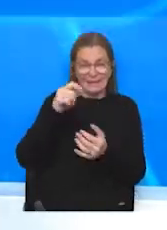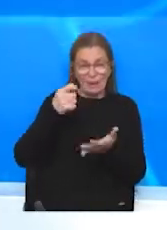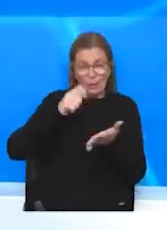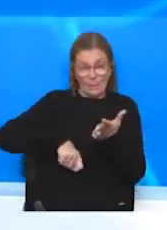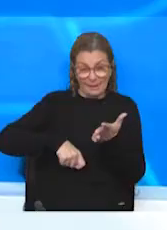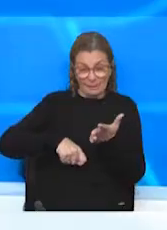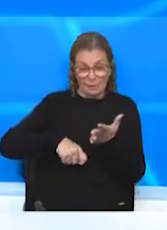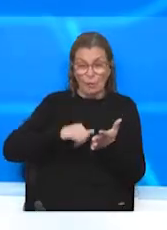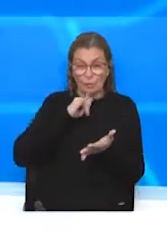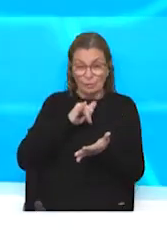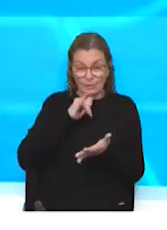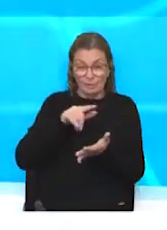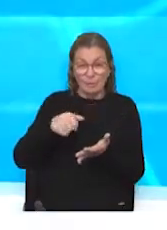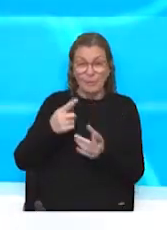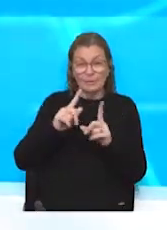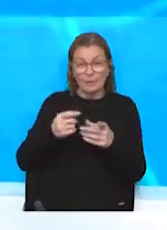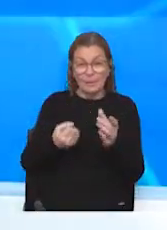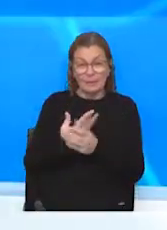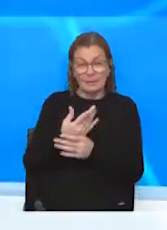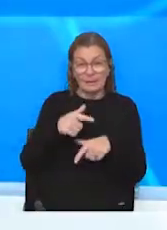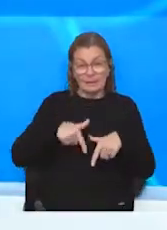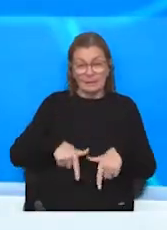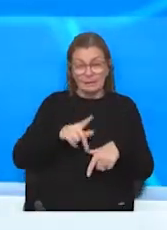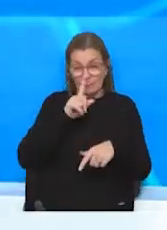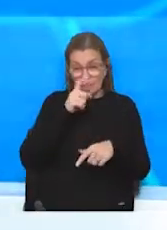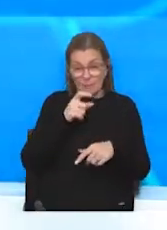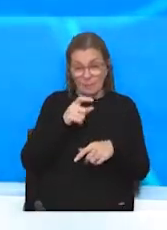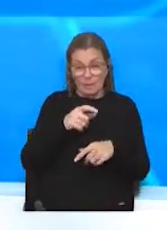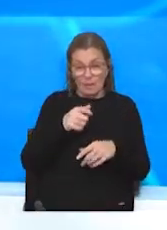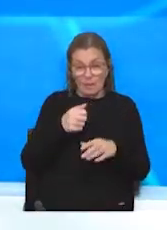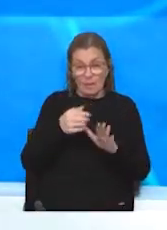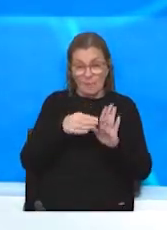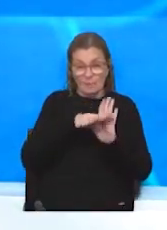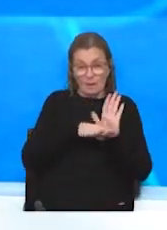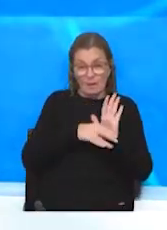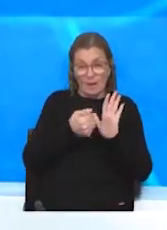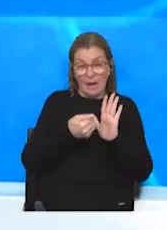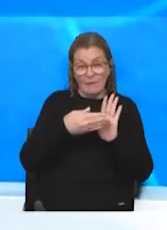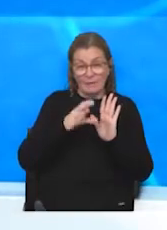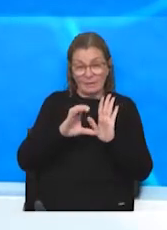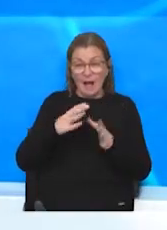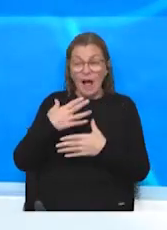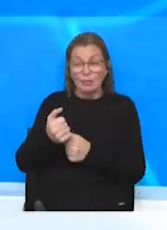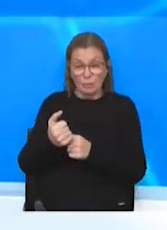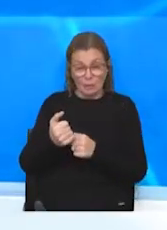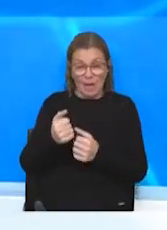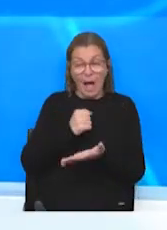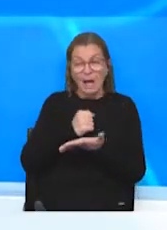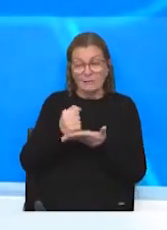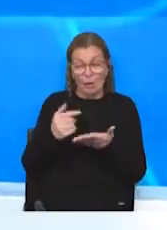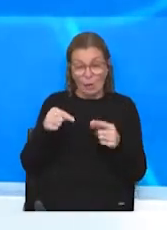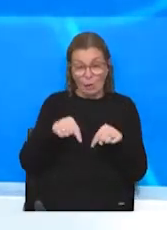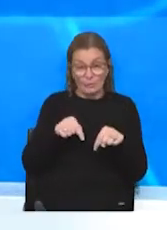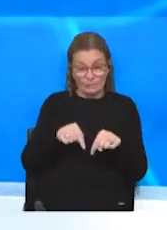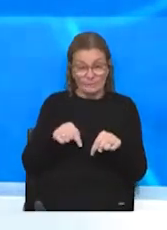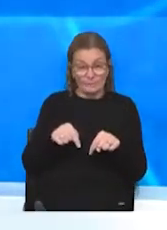y y al mismo tiempo después aparece también la intendencia de montevido que hasta el día de hoy tiene plan ABC surte con una parte de los insumos Bueno pero ya elinda en ese momento